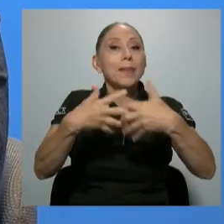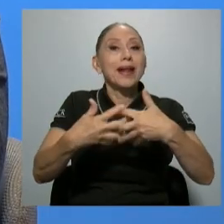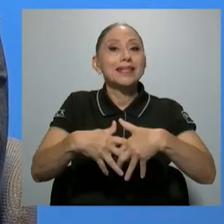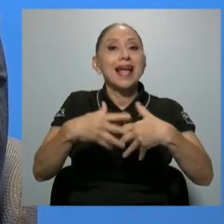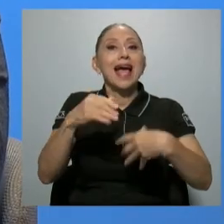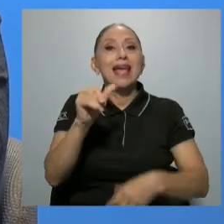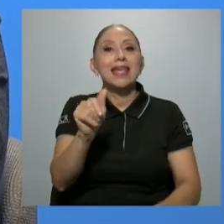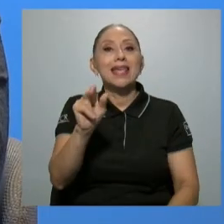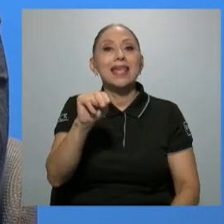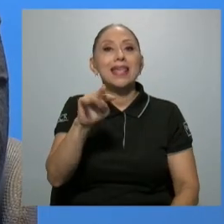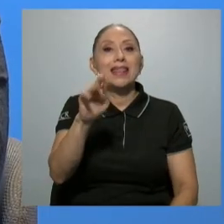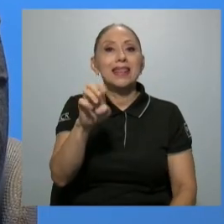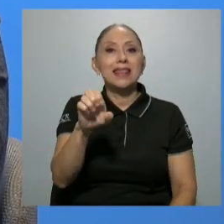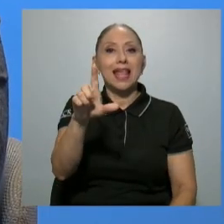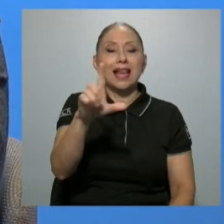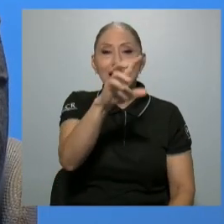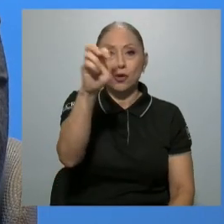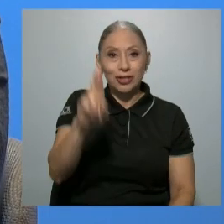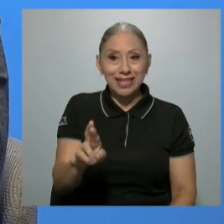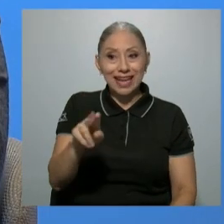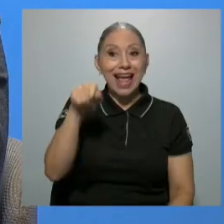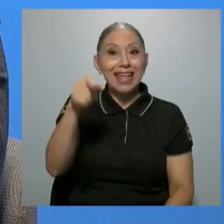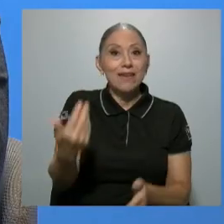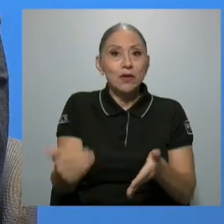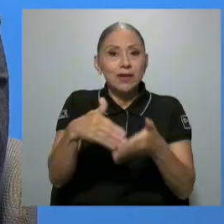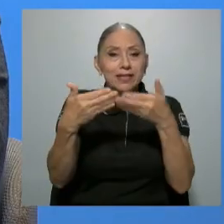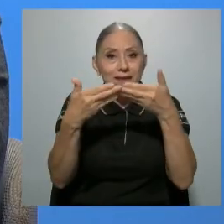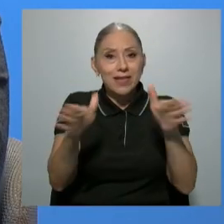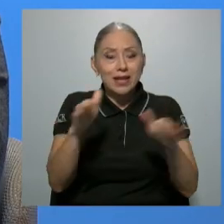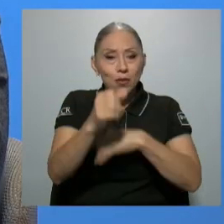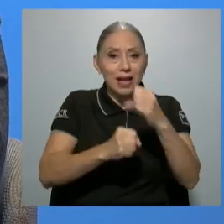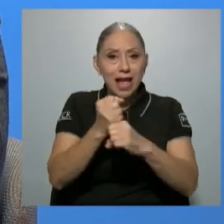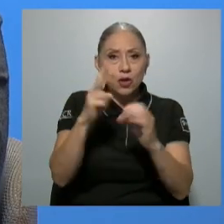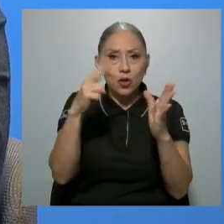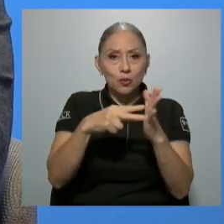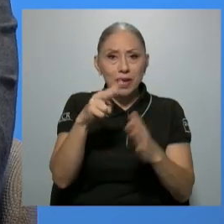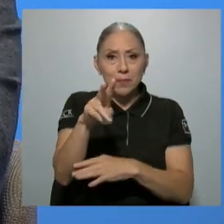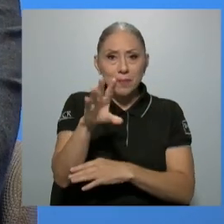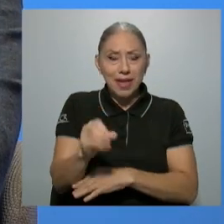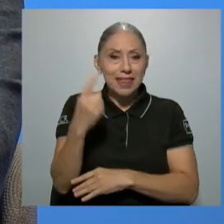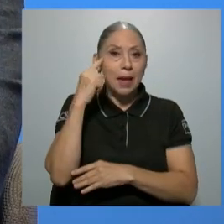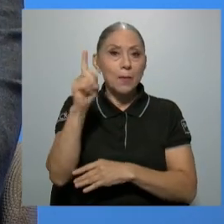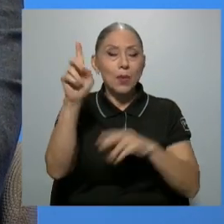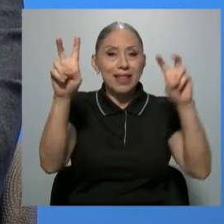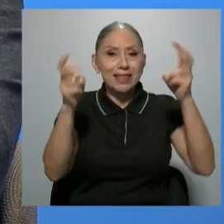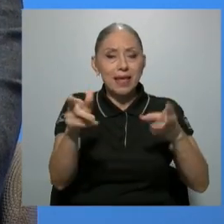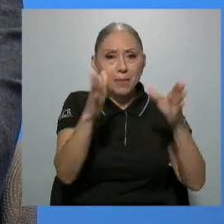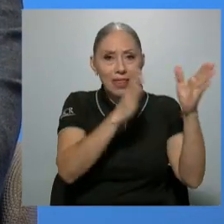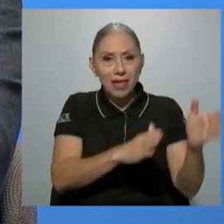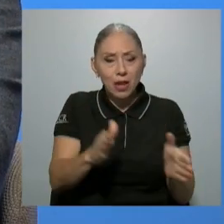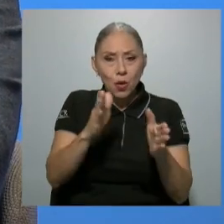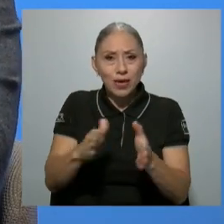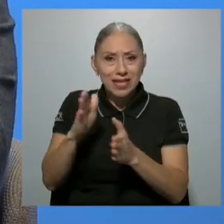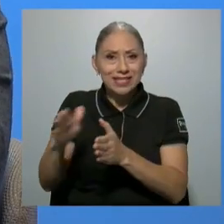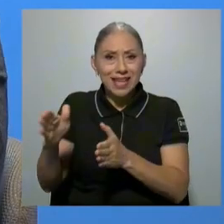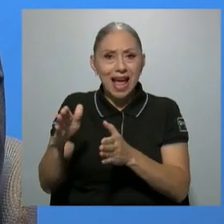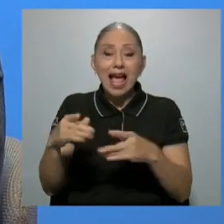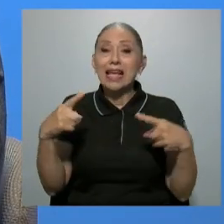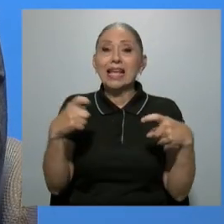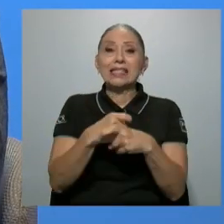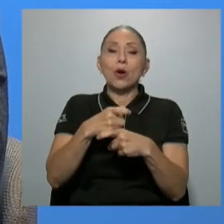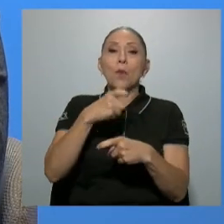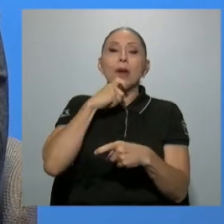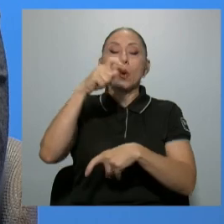había reabierto su planta de manufactura en el año 2020, básicamente por el tema de logística que se complicó a raíz de la